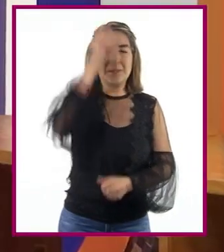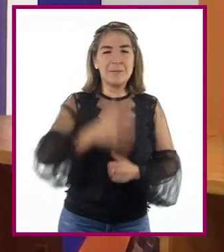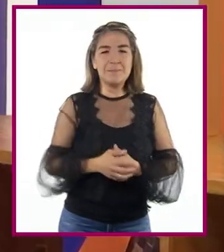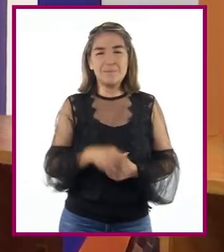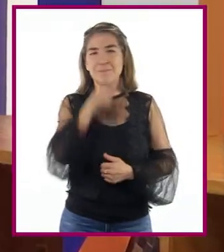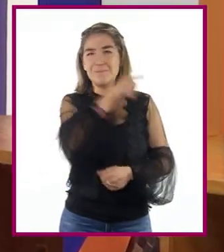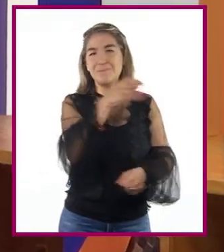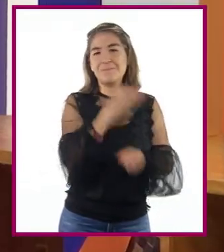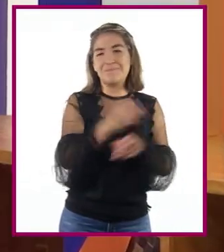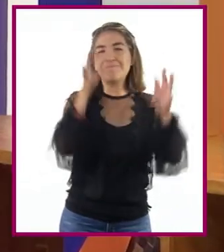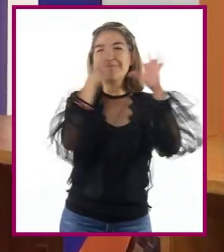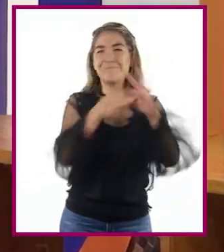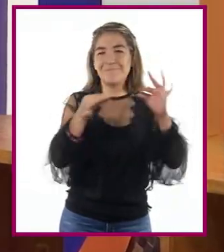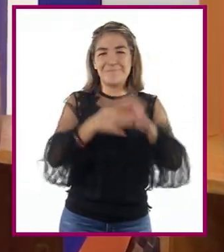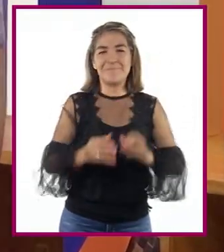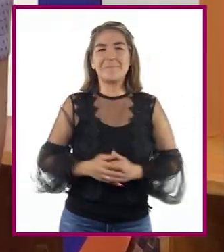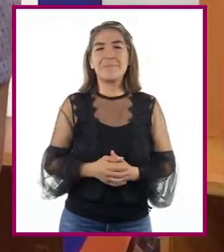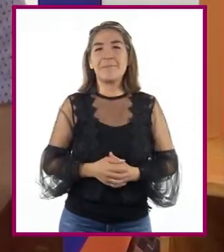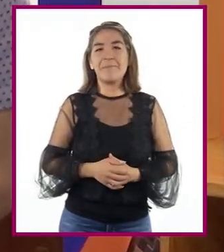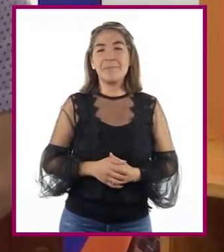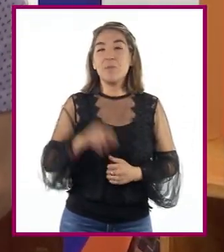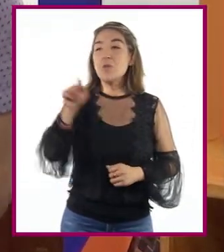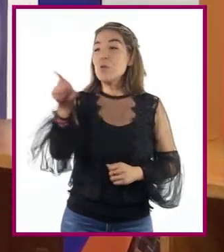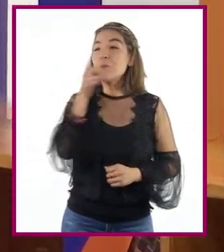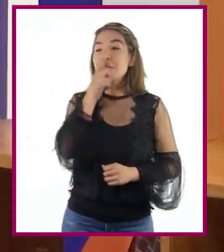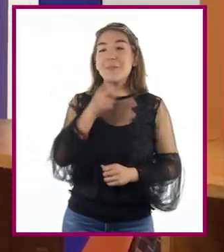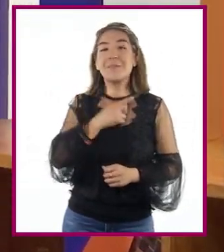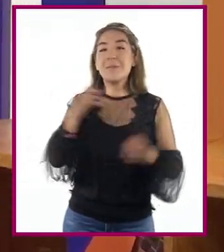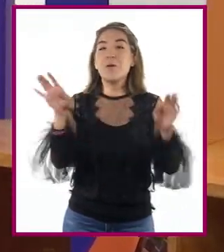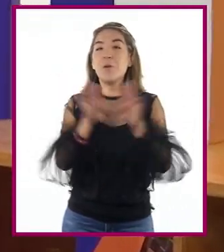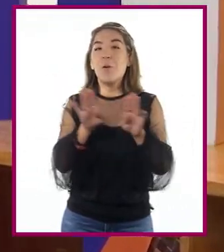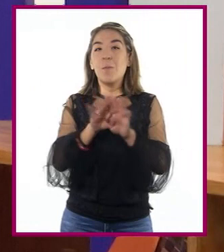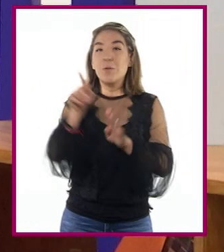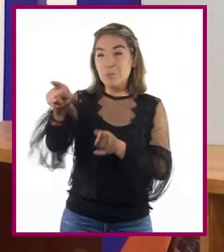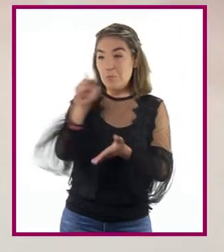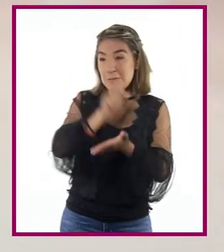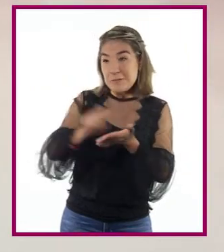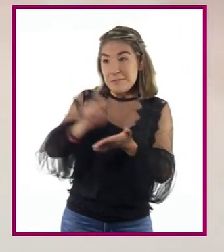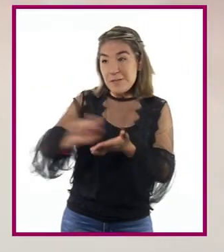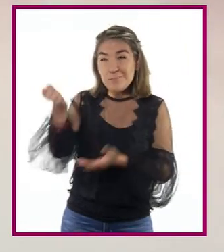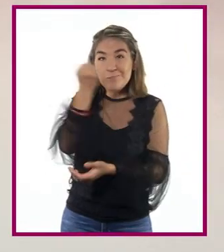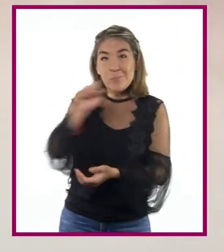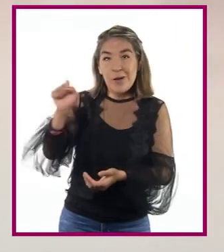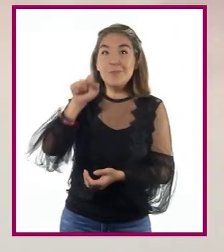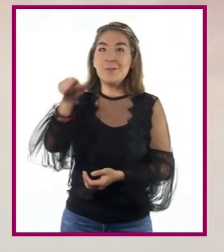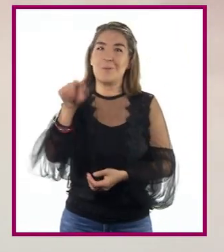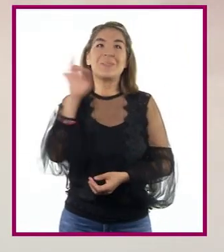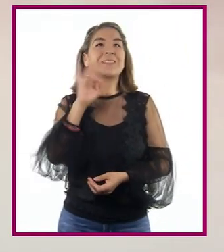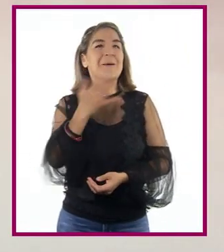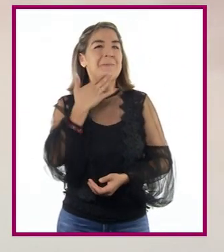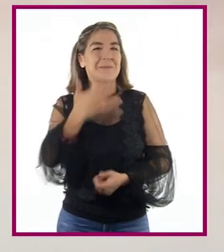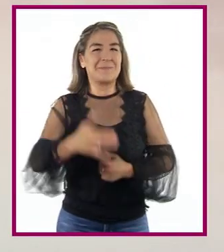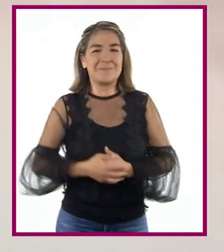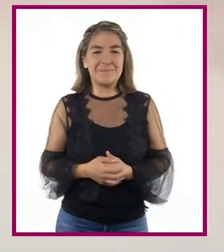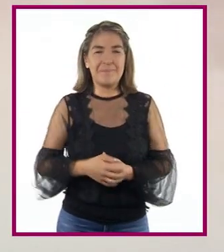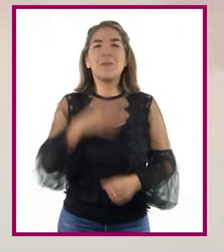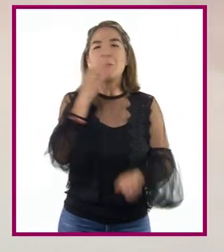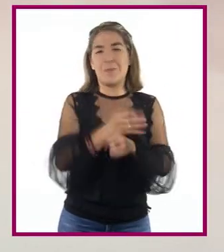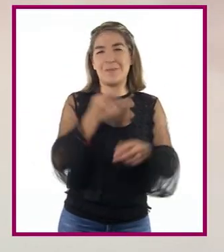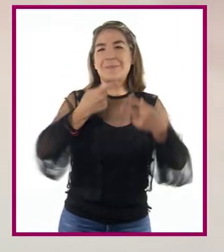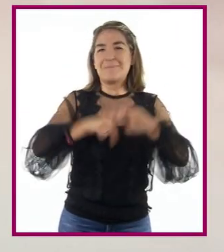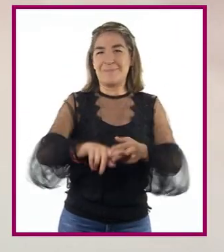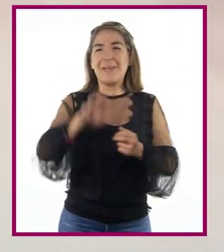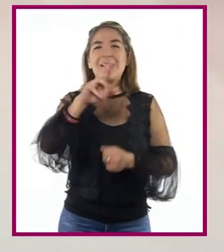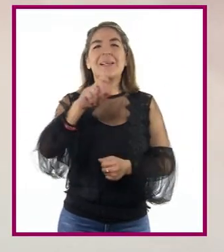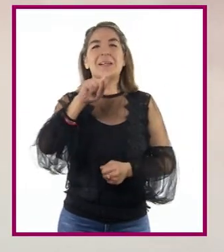el refrán, dime cómo escribes y te diré quién eres. Iniciemos con un reto. Les